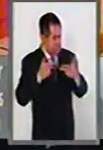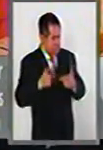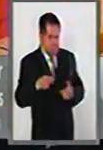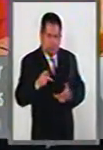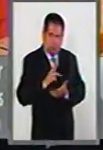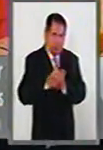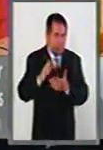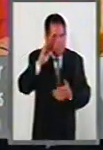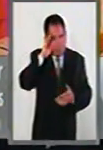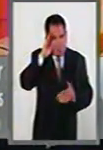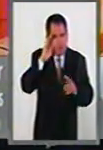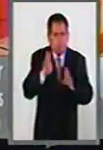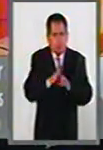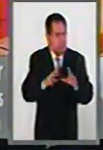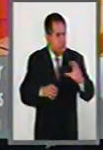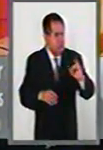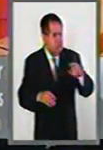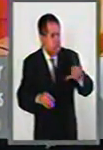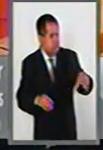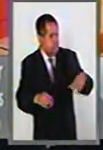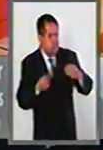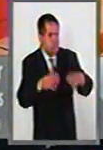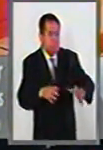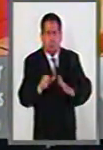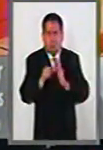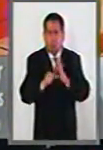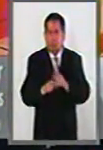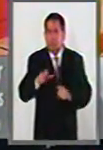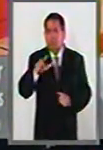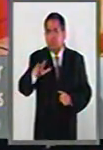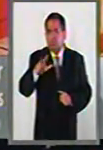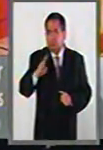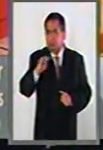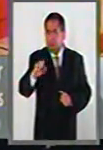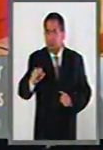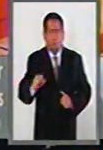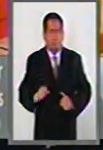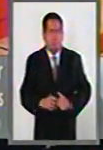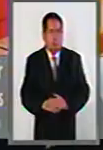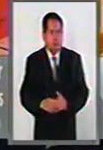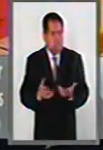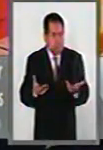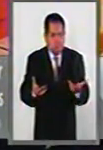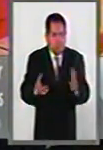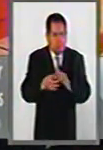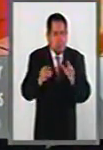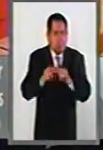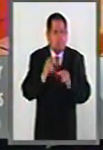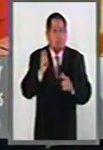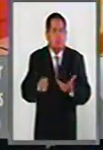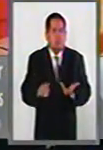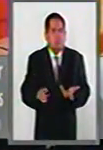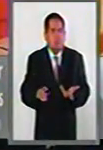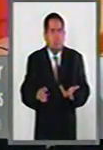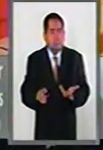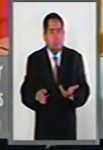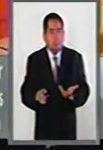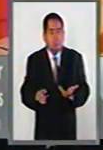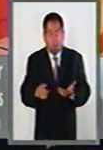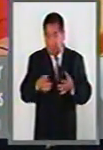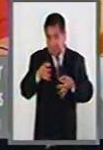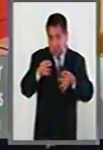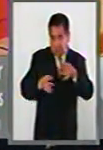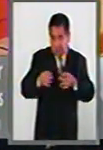militares y de los civiles involucrados, artículo 18 bis. En síntesis, el Código Militar de